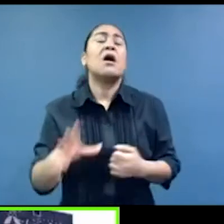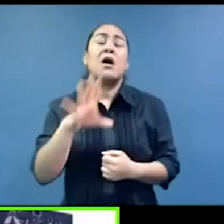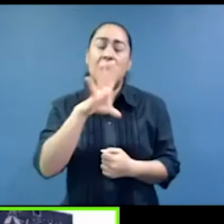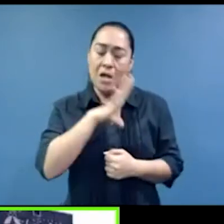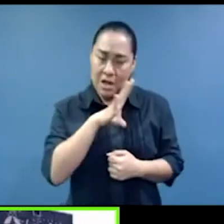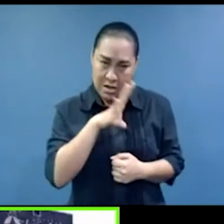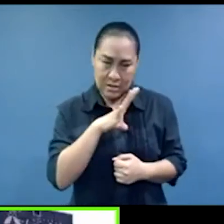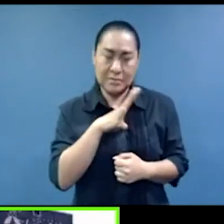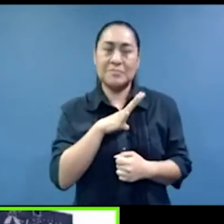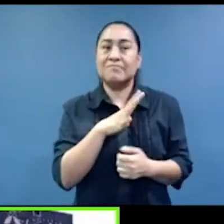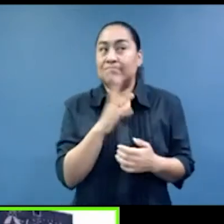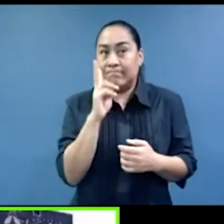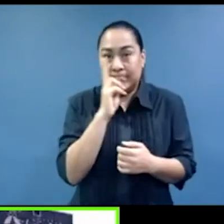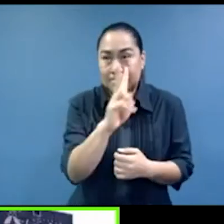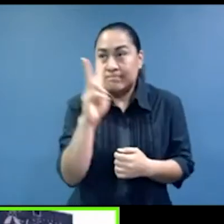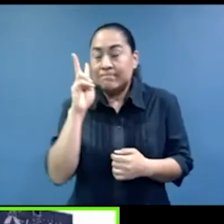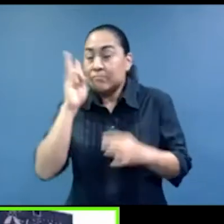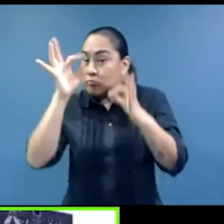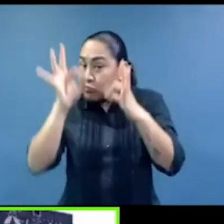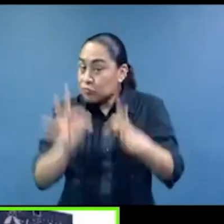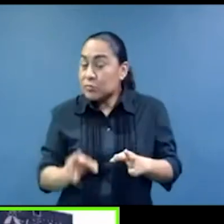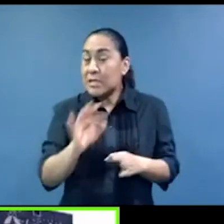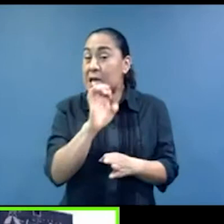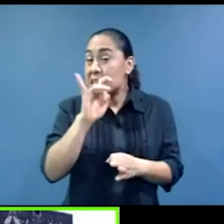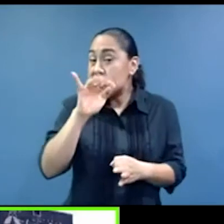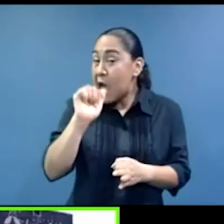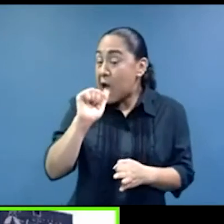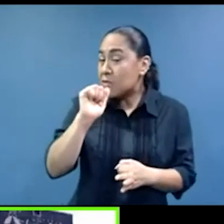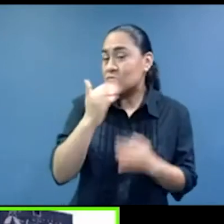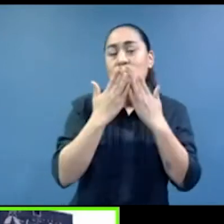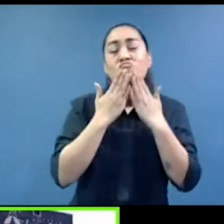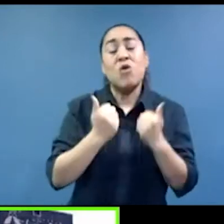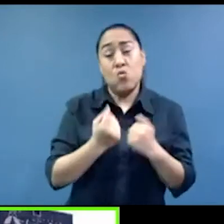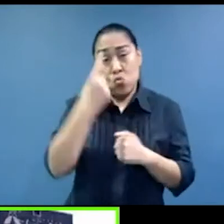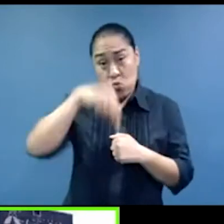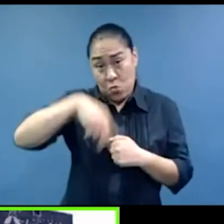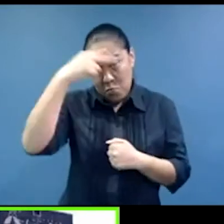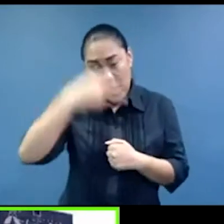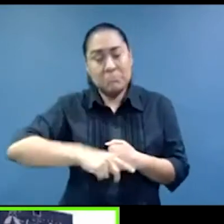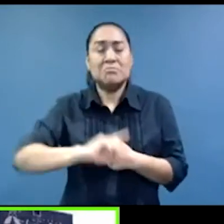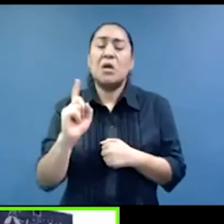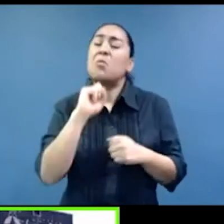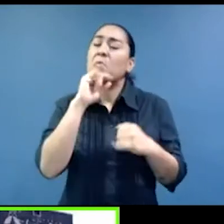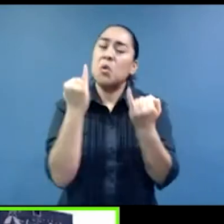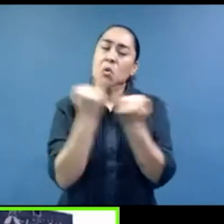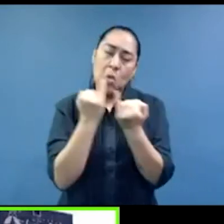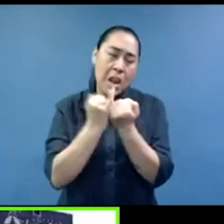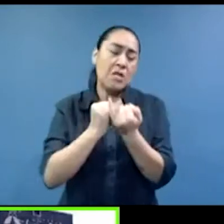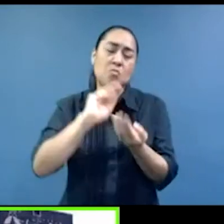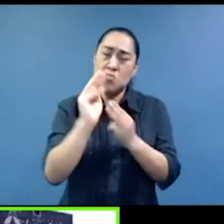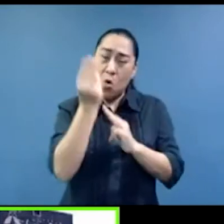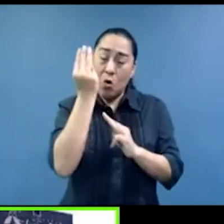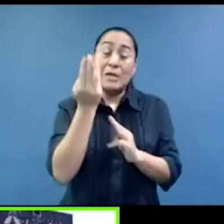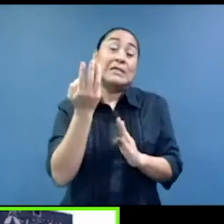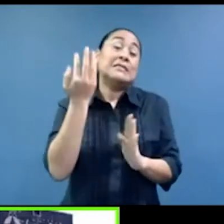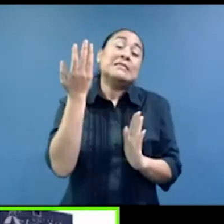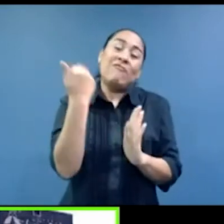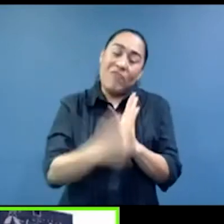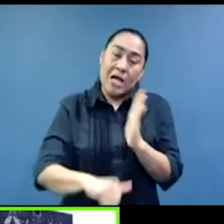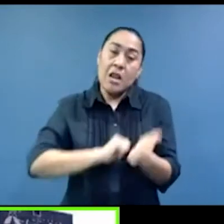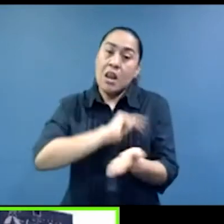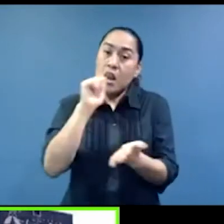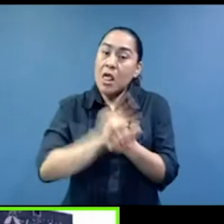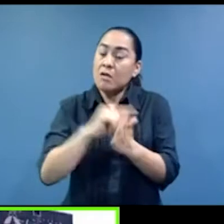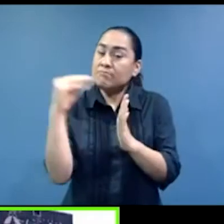varias faltas de ética en este sentido, no solamente en nuestro país, sino en otros. Y la falta de legislación efectivamente perjudica la